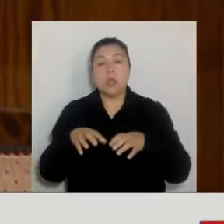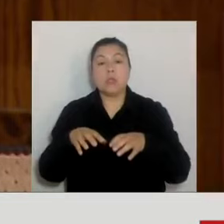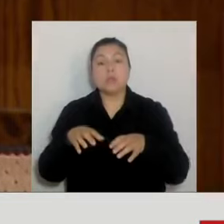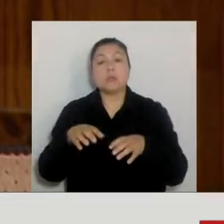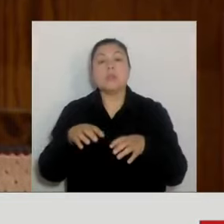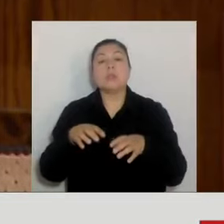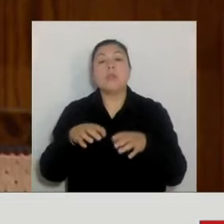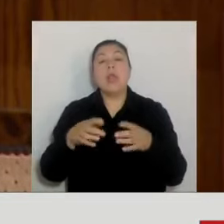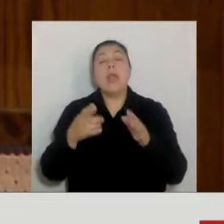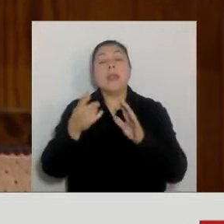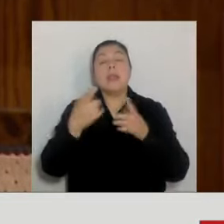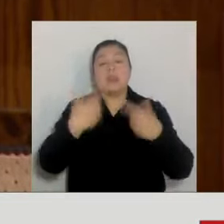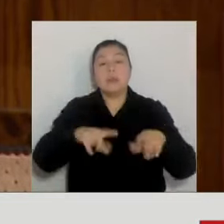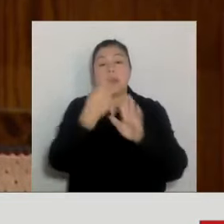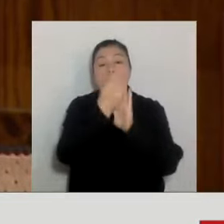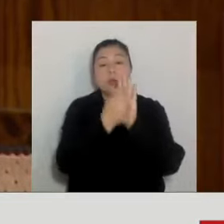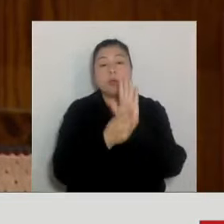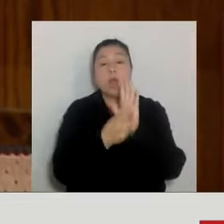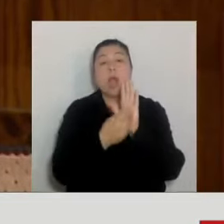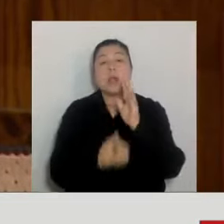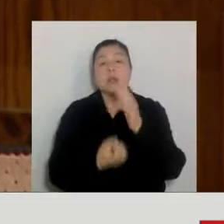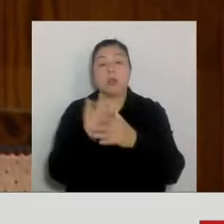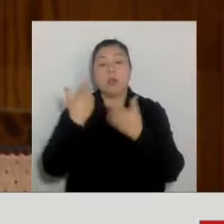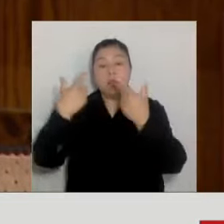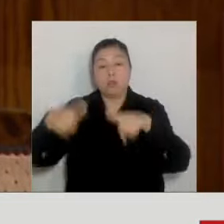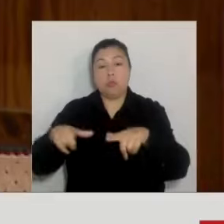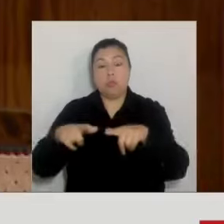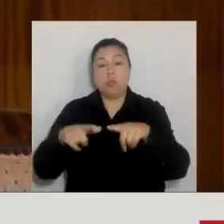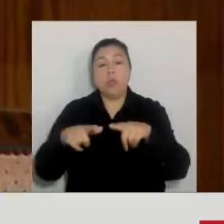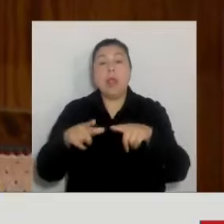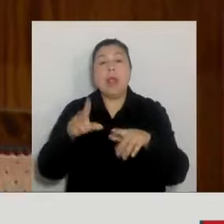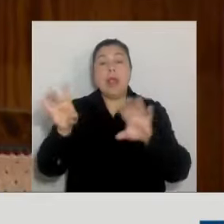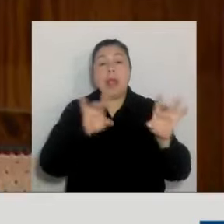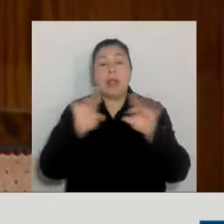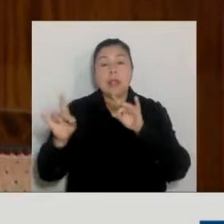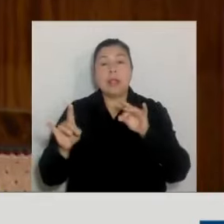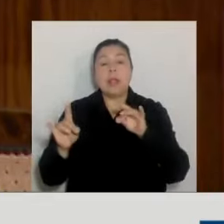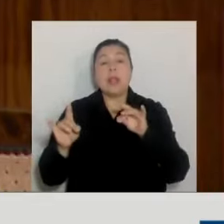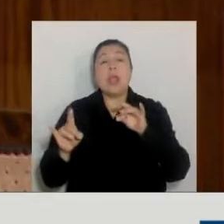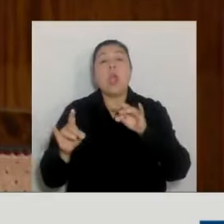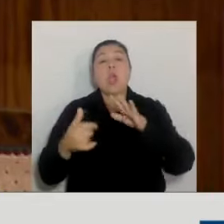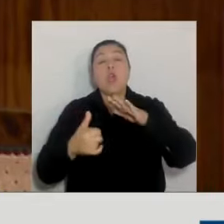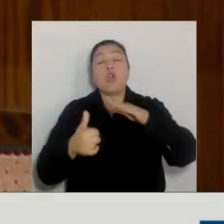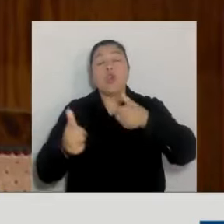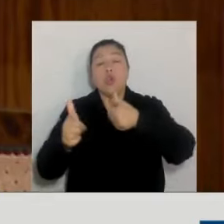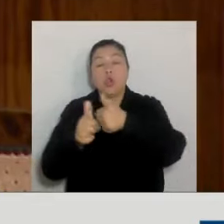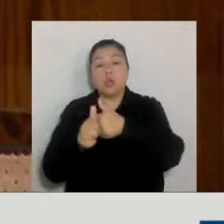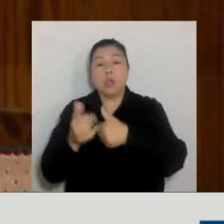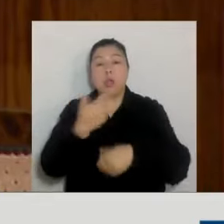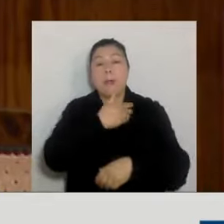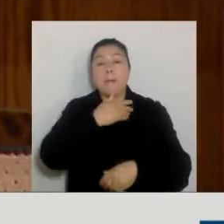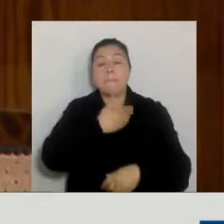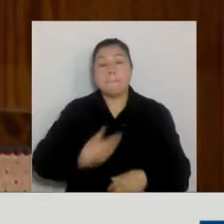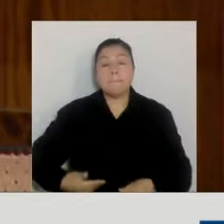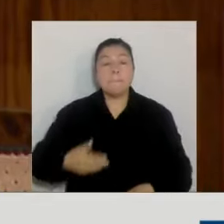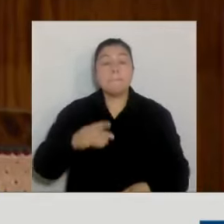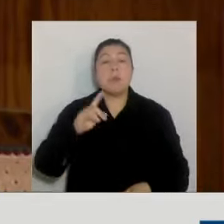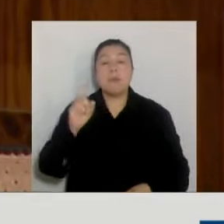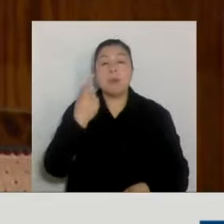presupuestos a esta nueva agencia Designar a los consejeros y consejeras y al primer presidente conformar su primer